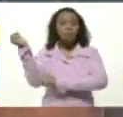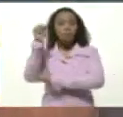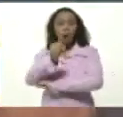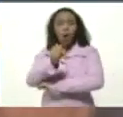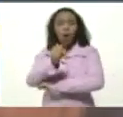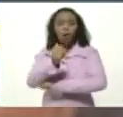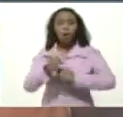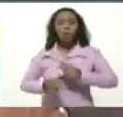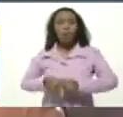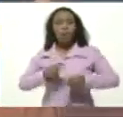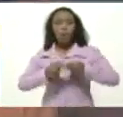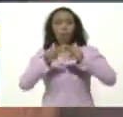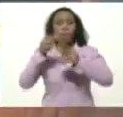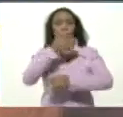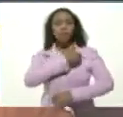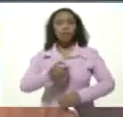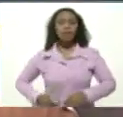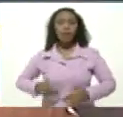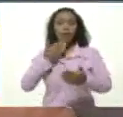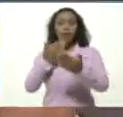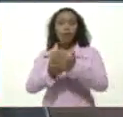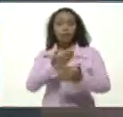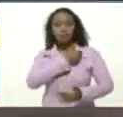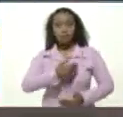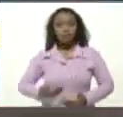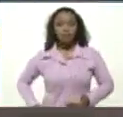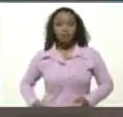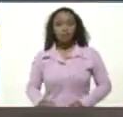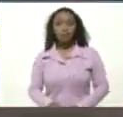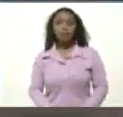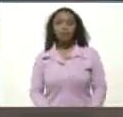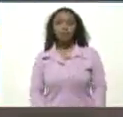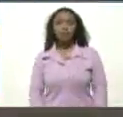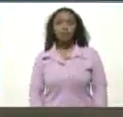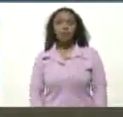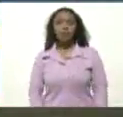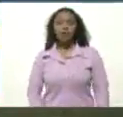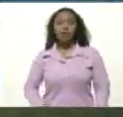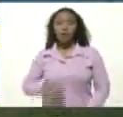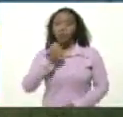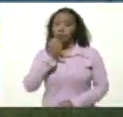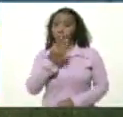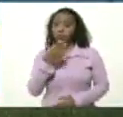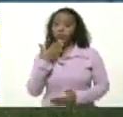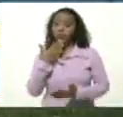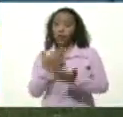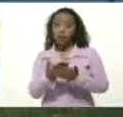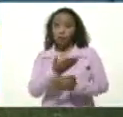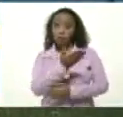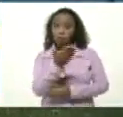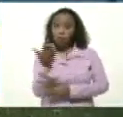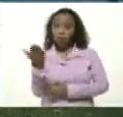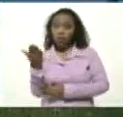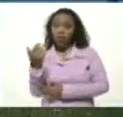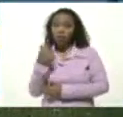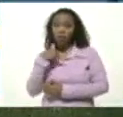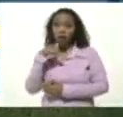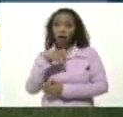la construcción, presidente. Gracias, presidente. Bueno, gracias a ustedes. Aquí estoy,